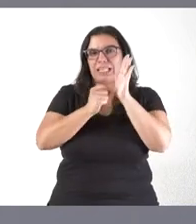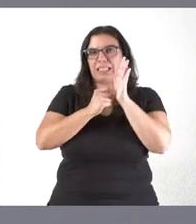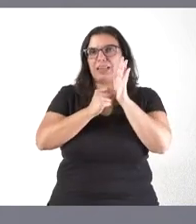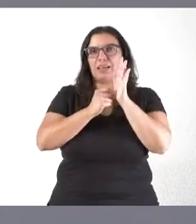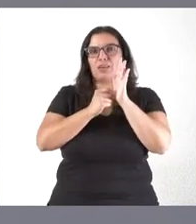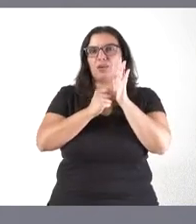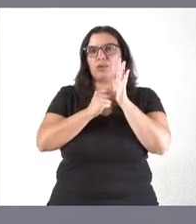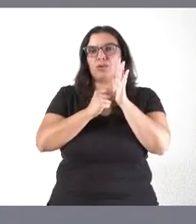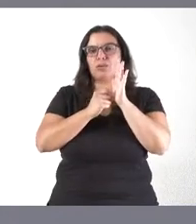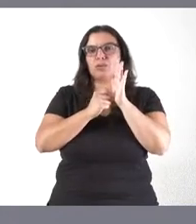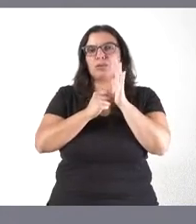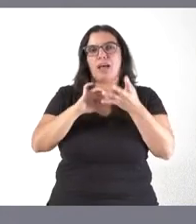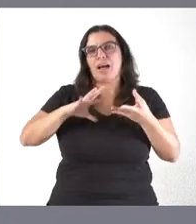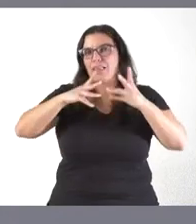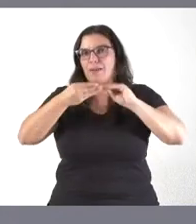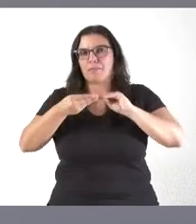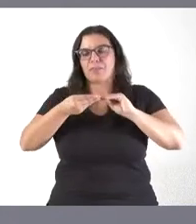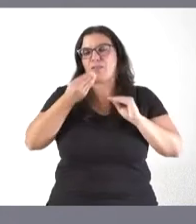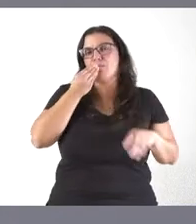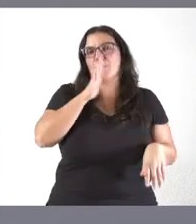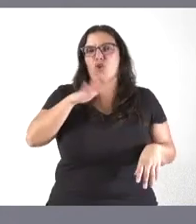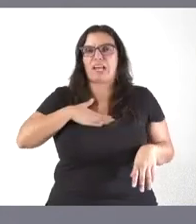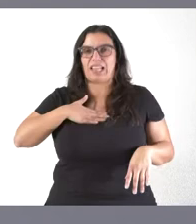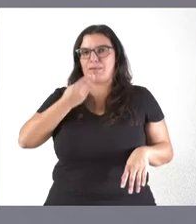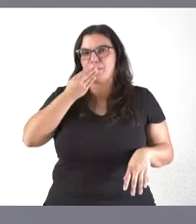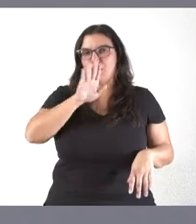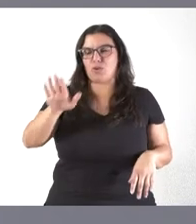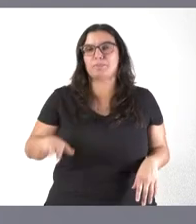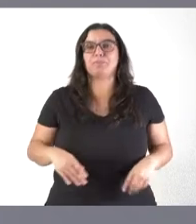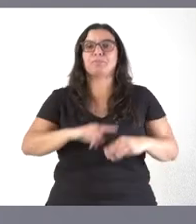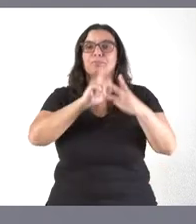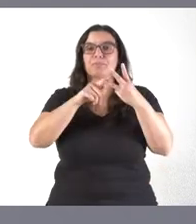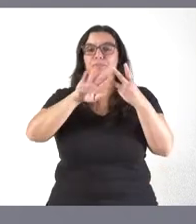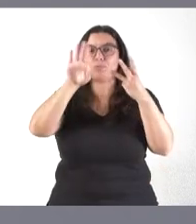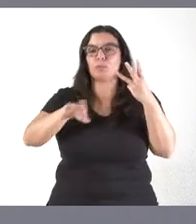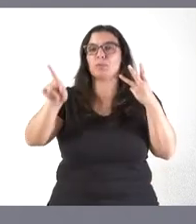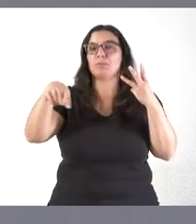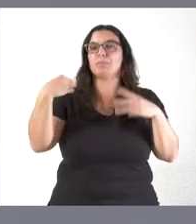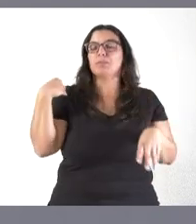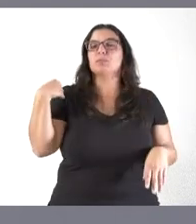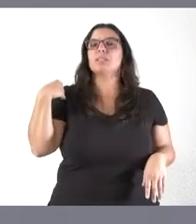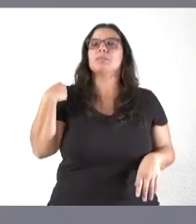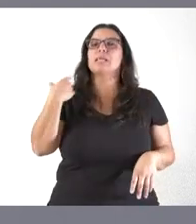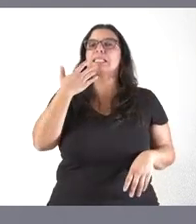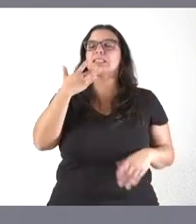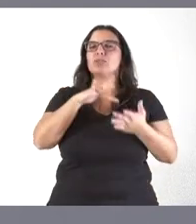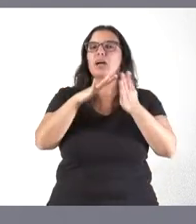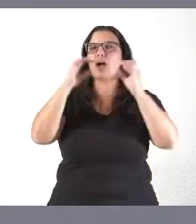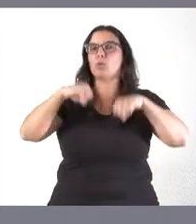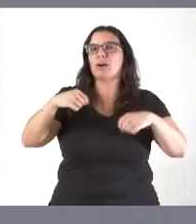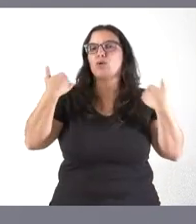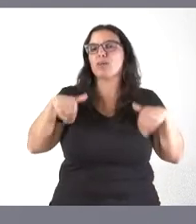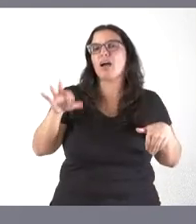que resulte también lo más adaptado y lo más agradable posible y finalmente me preguntaba usted si había algún acuerdo si